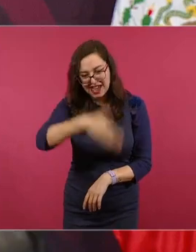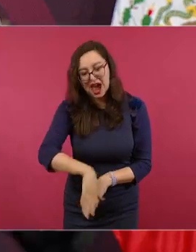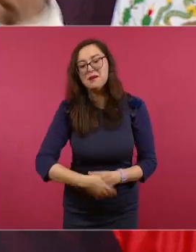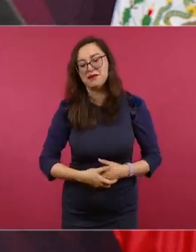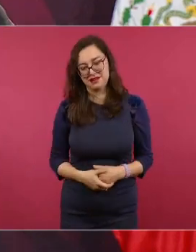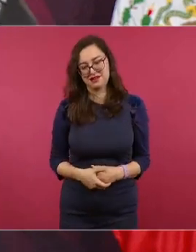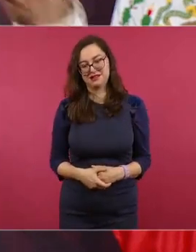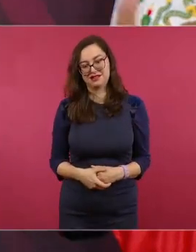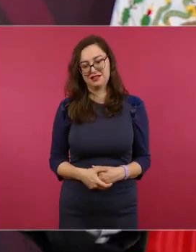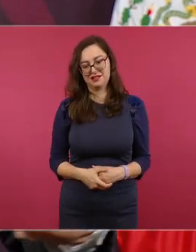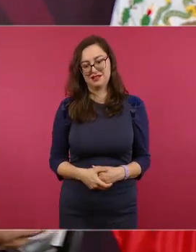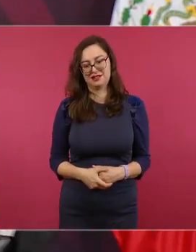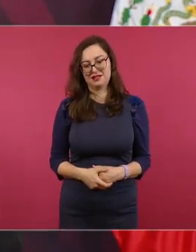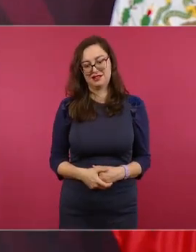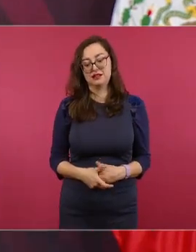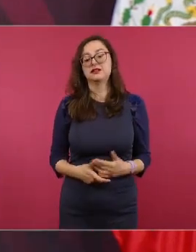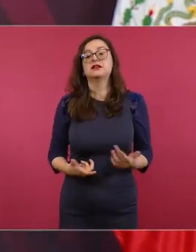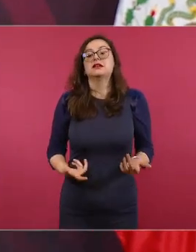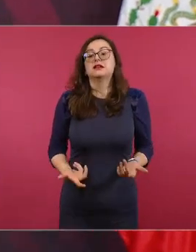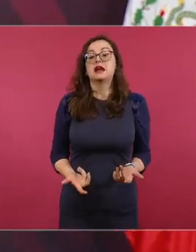de que llegaron a mandar